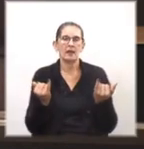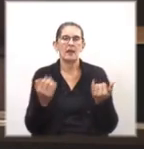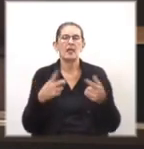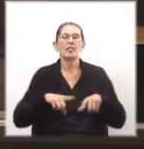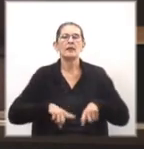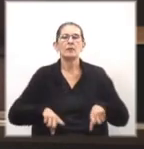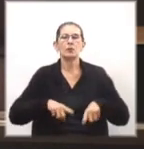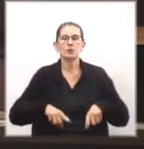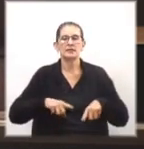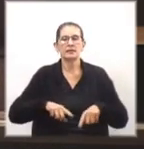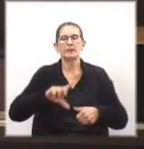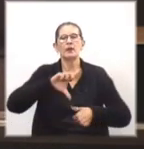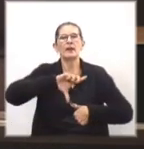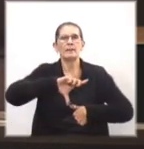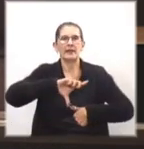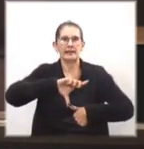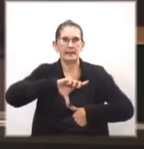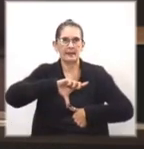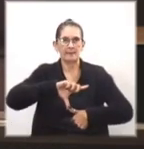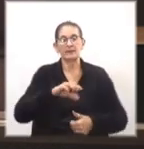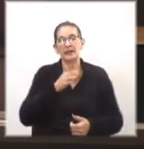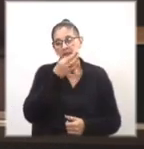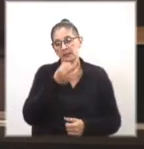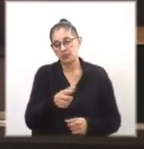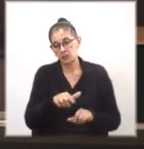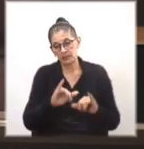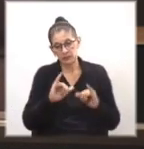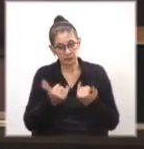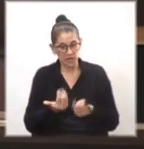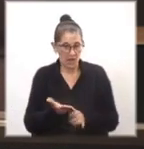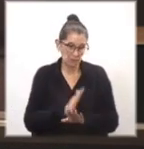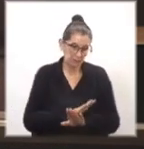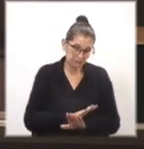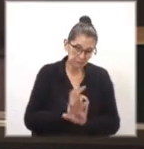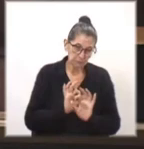de América. Dicho este previo,